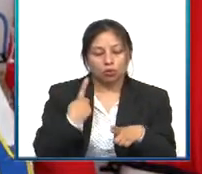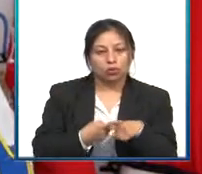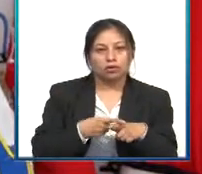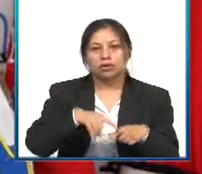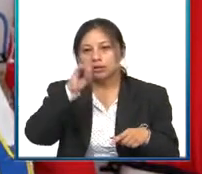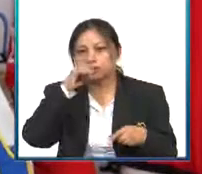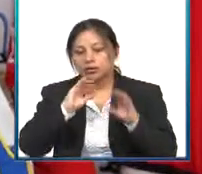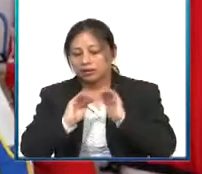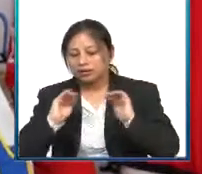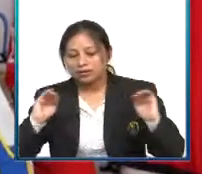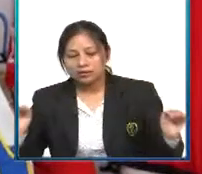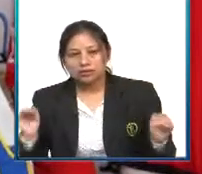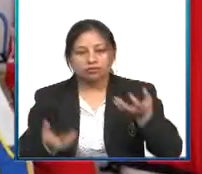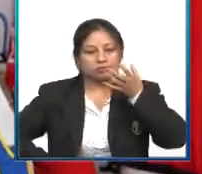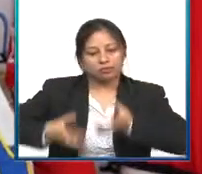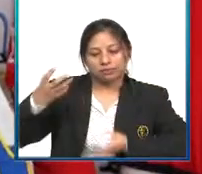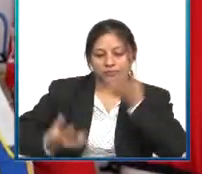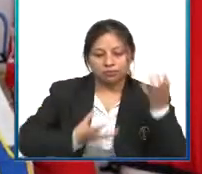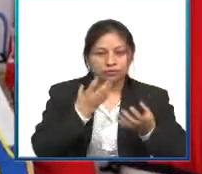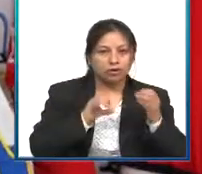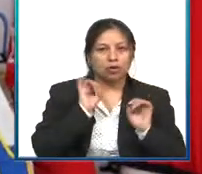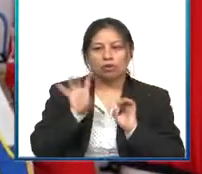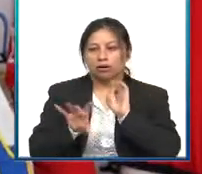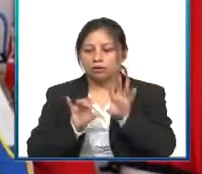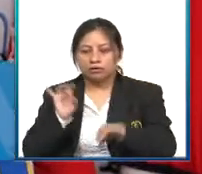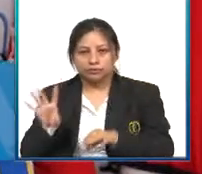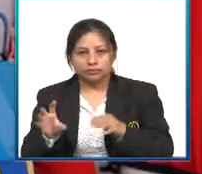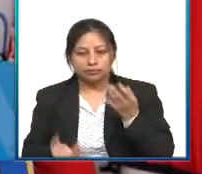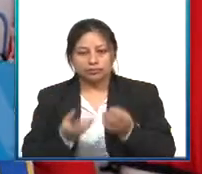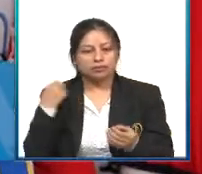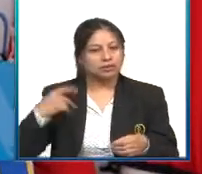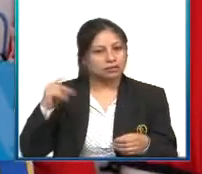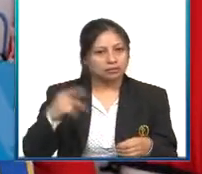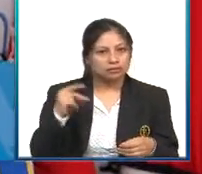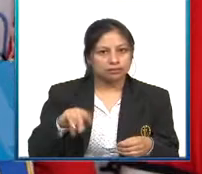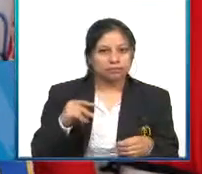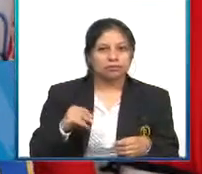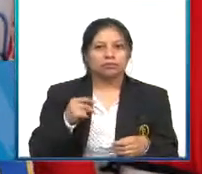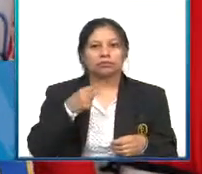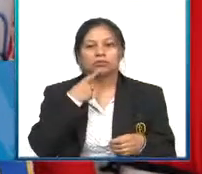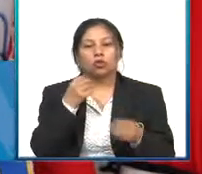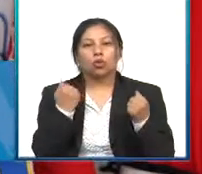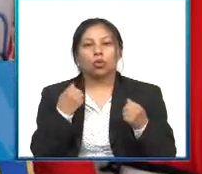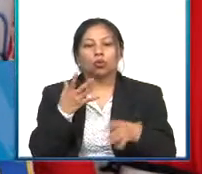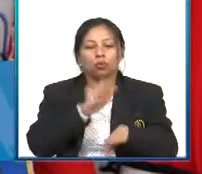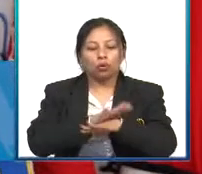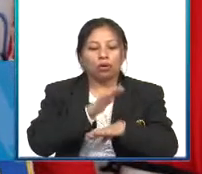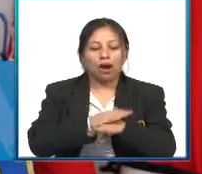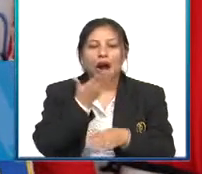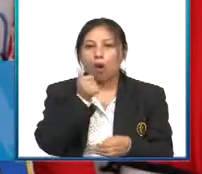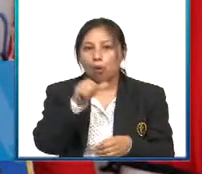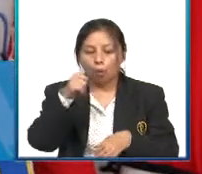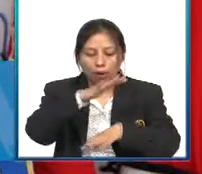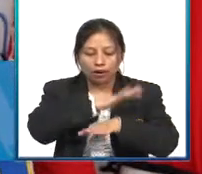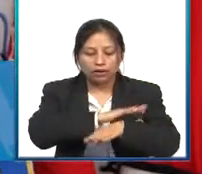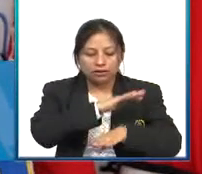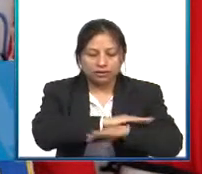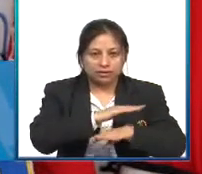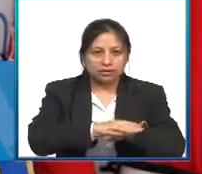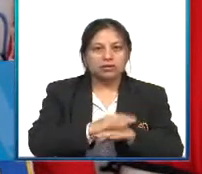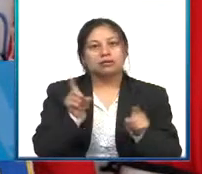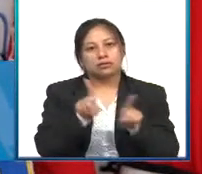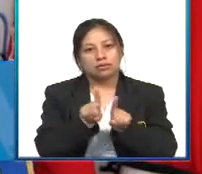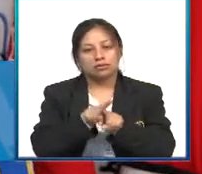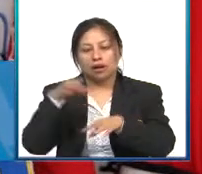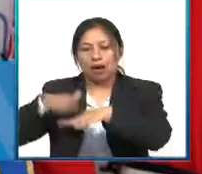niño haya sufrido una quemadura por algún fuego pirotécnico, inmediatamente colocarle algo húmedo sobre la superficie dañada y